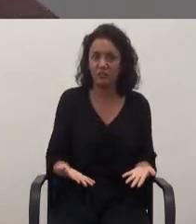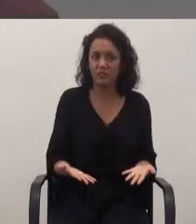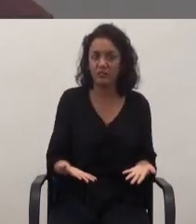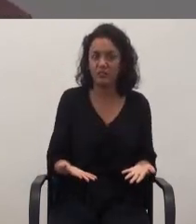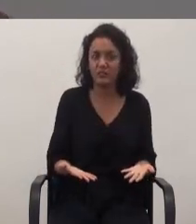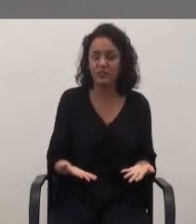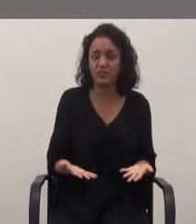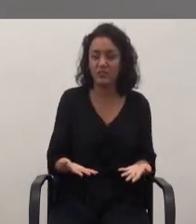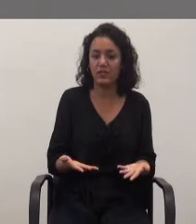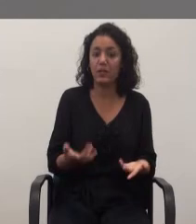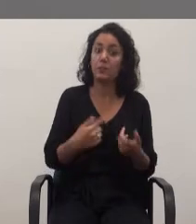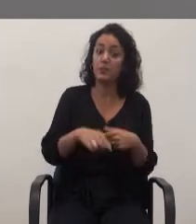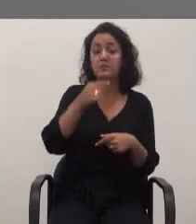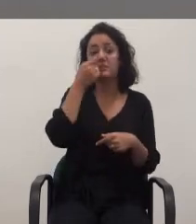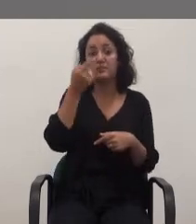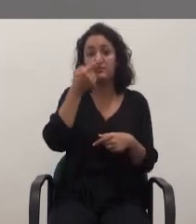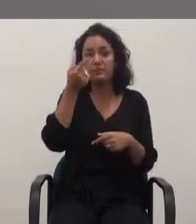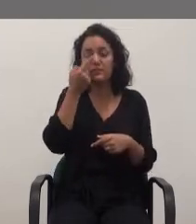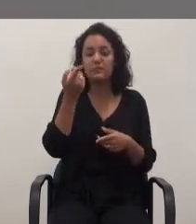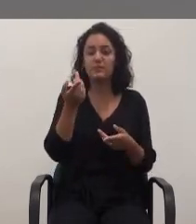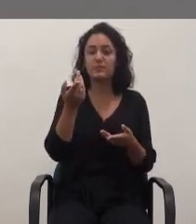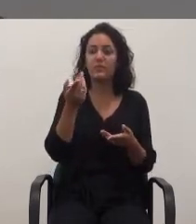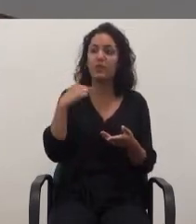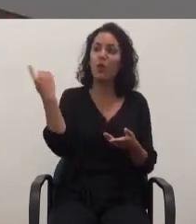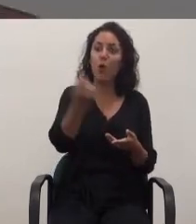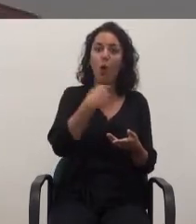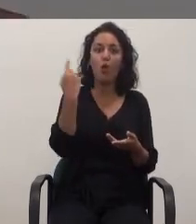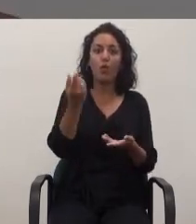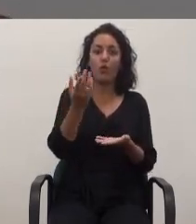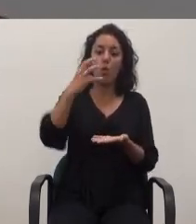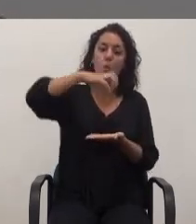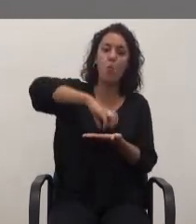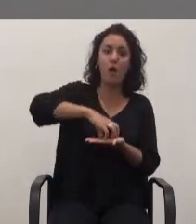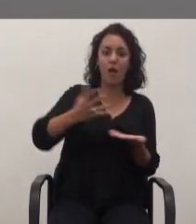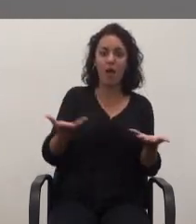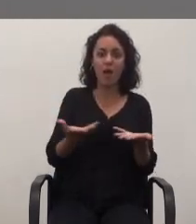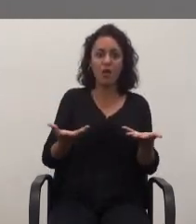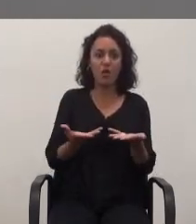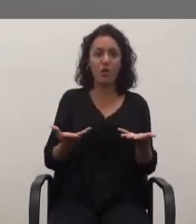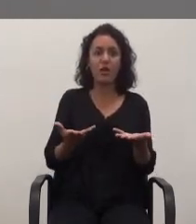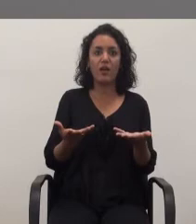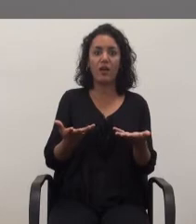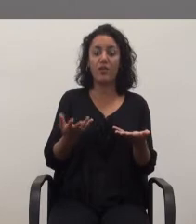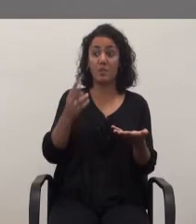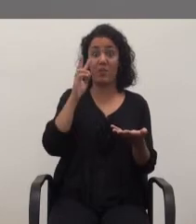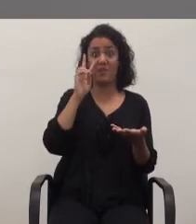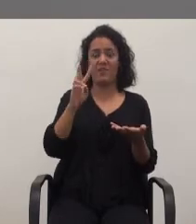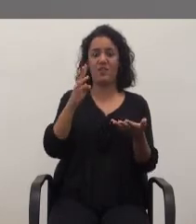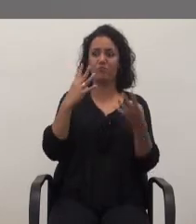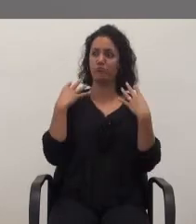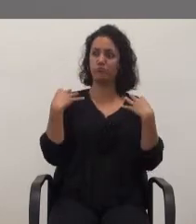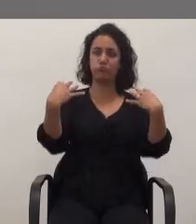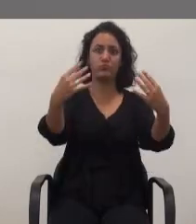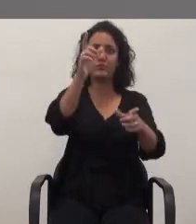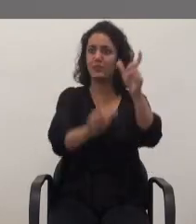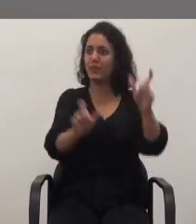Lo interesante es que desde el lugar en el que estamos sentados, lo que se ve es, por el contrario, un montón de gente que todos los días